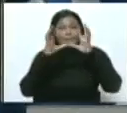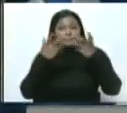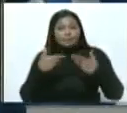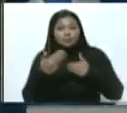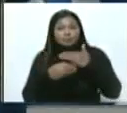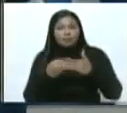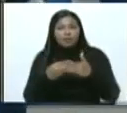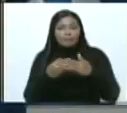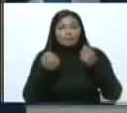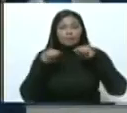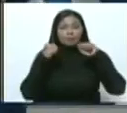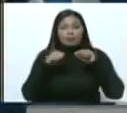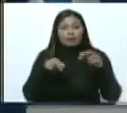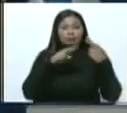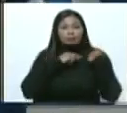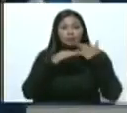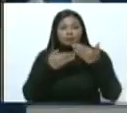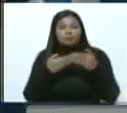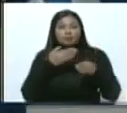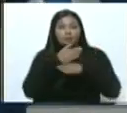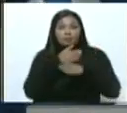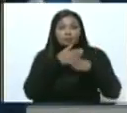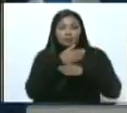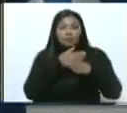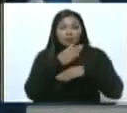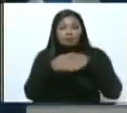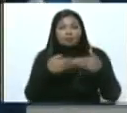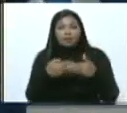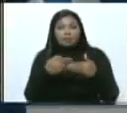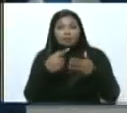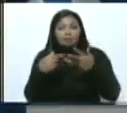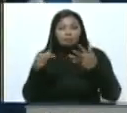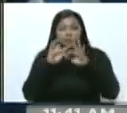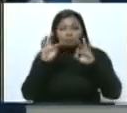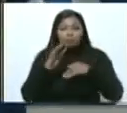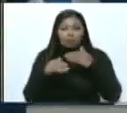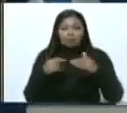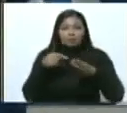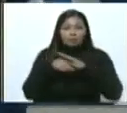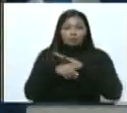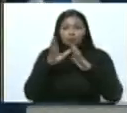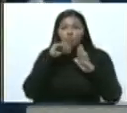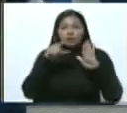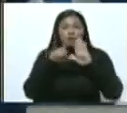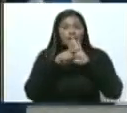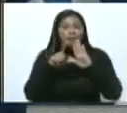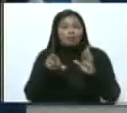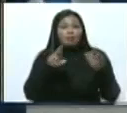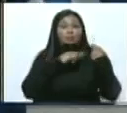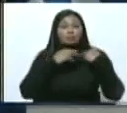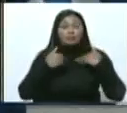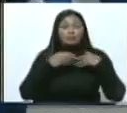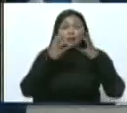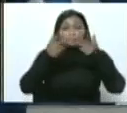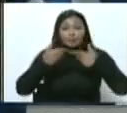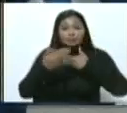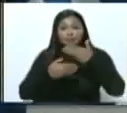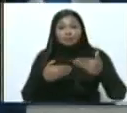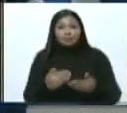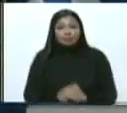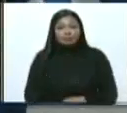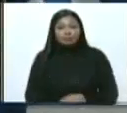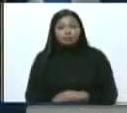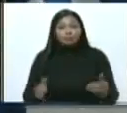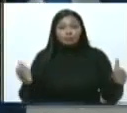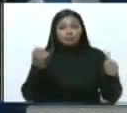allí se preparó la carga de madera, de material ilegal, bajo instrucciones de los dueños de la empresa. En el sitio se